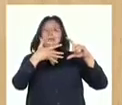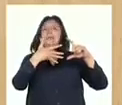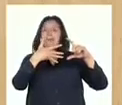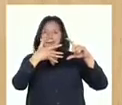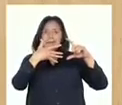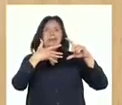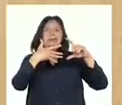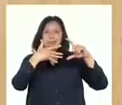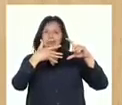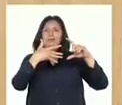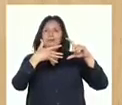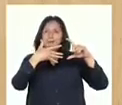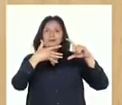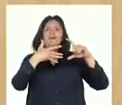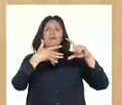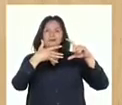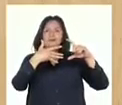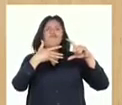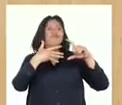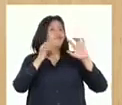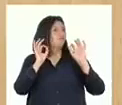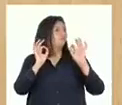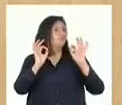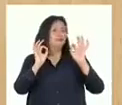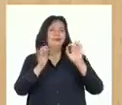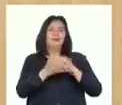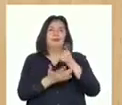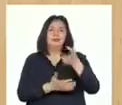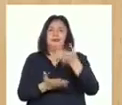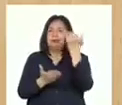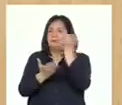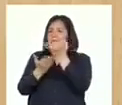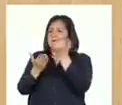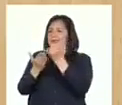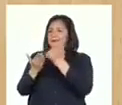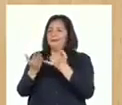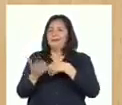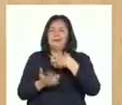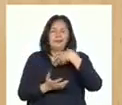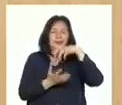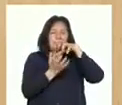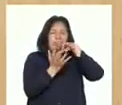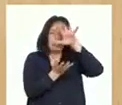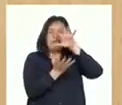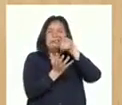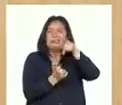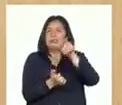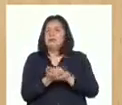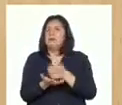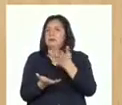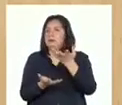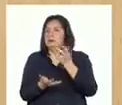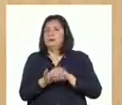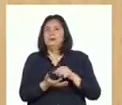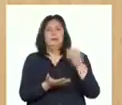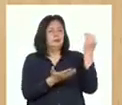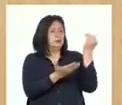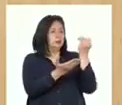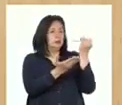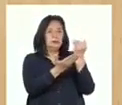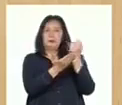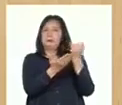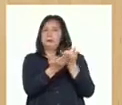y 5 centímetros. ¡Genial! ¿Y el dibujo del dinosaurio? Muy bien, el dibujo